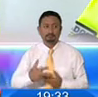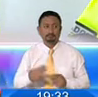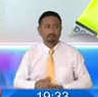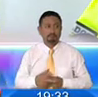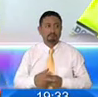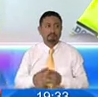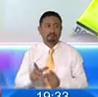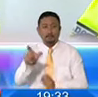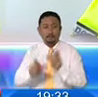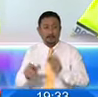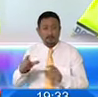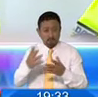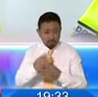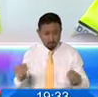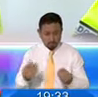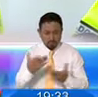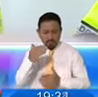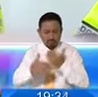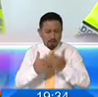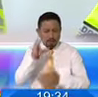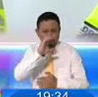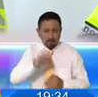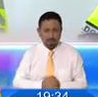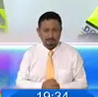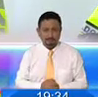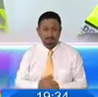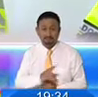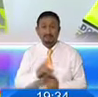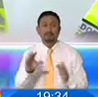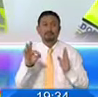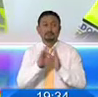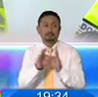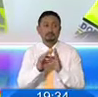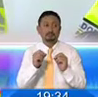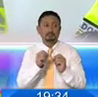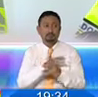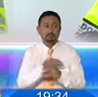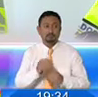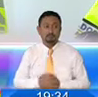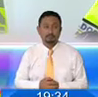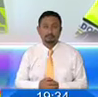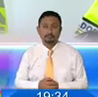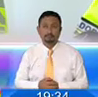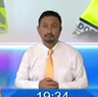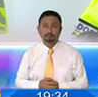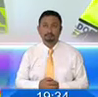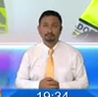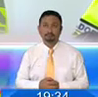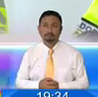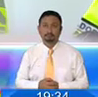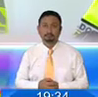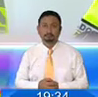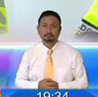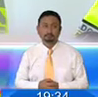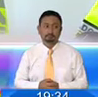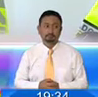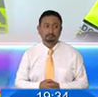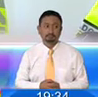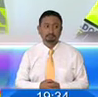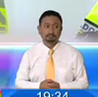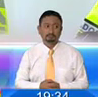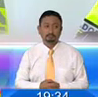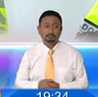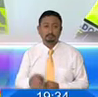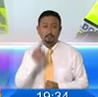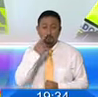personas desaparecidas, la explotación de redes sociales, redes de donde se puede ubicar